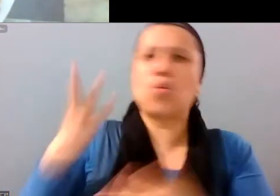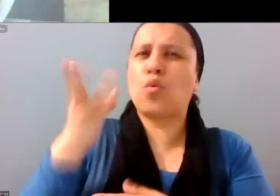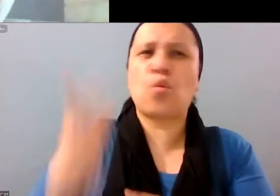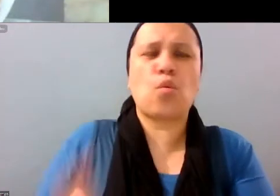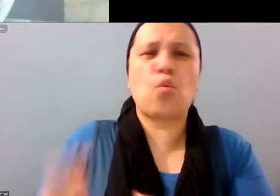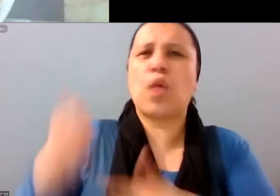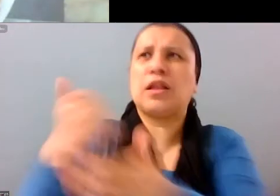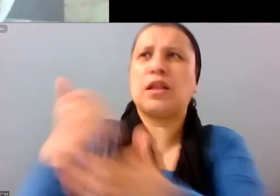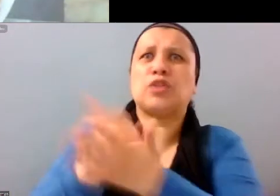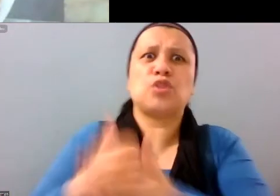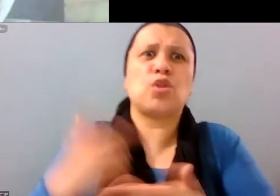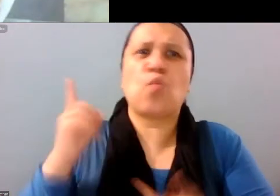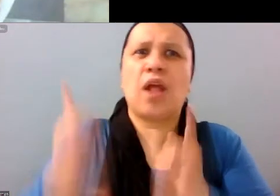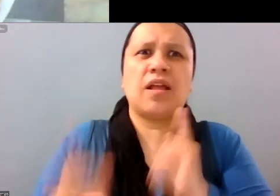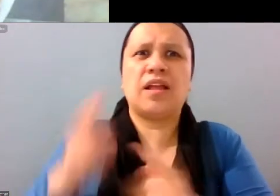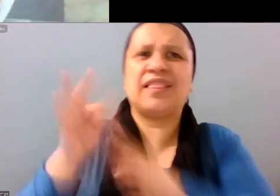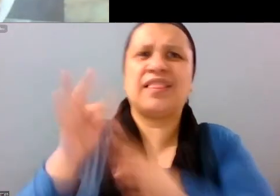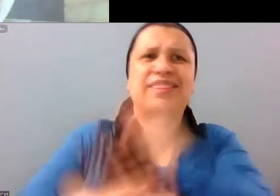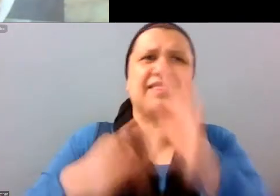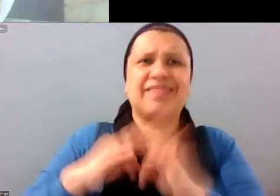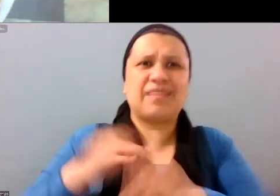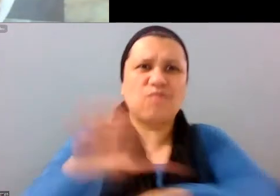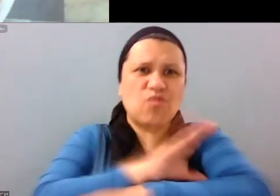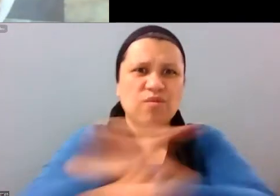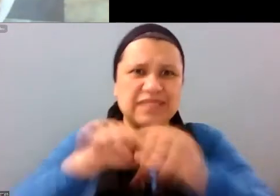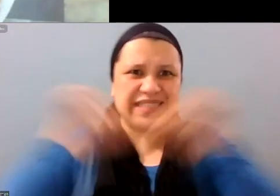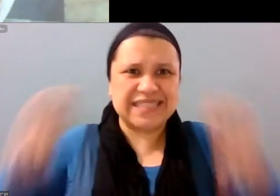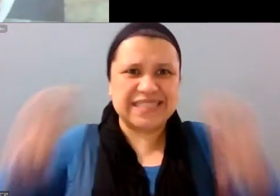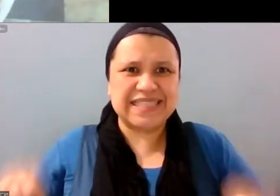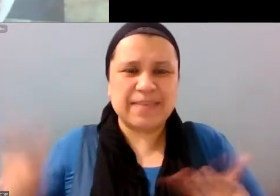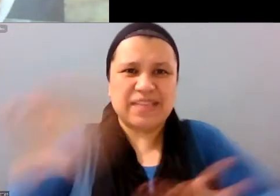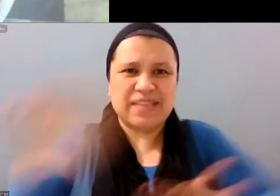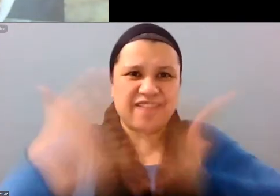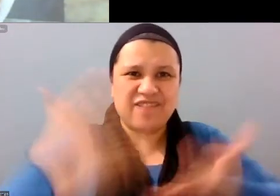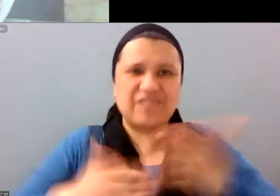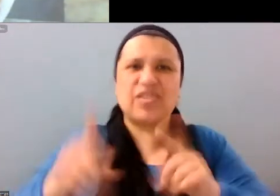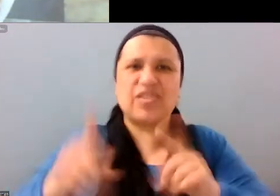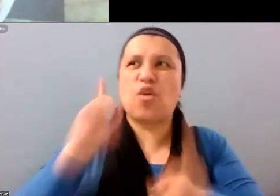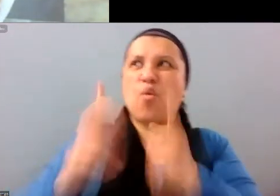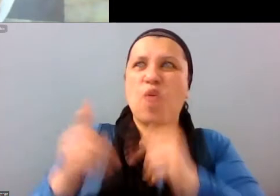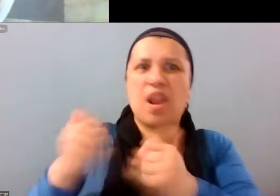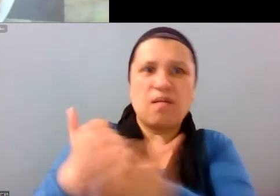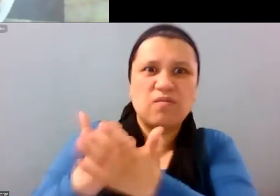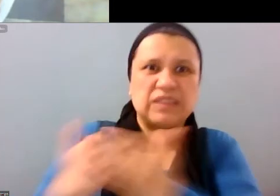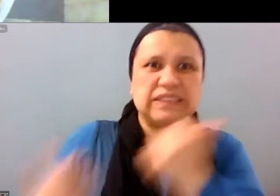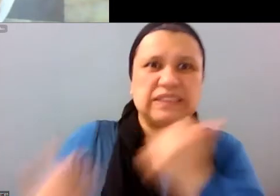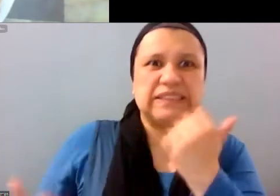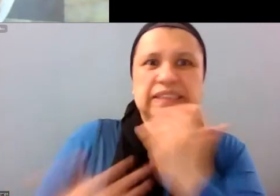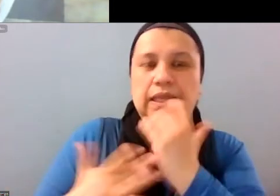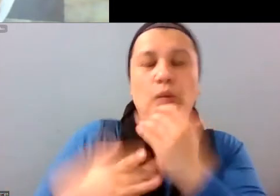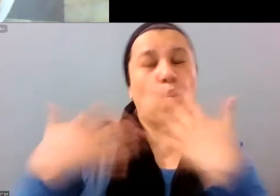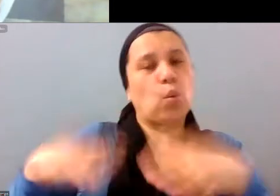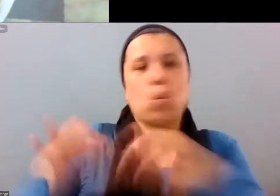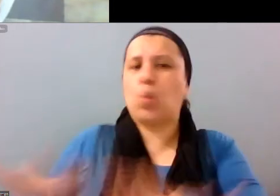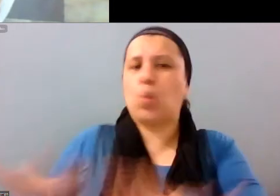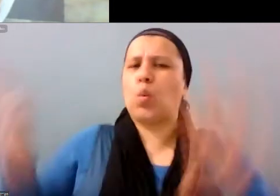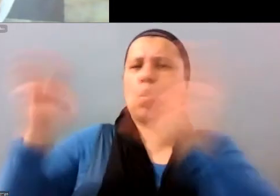qué tipo de servidores necesitamos cómo diseñamos eso eso fue un apoyo técnico elemental de mucha discusión que fue